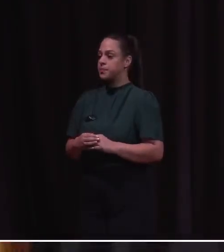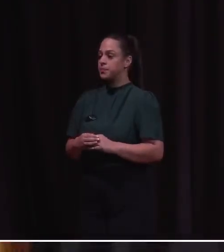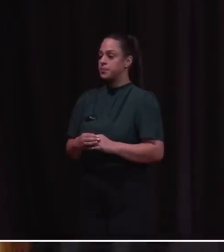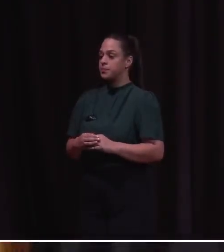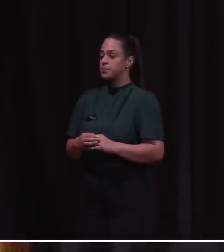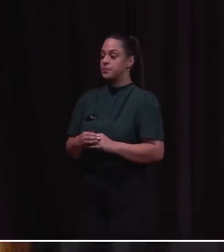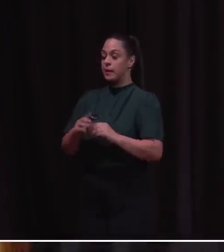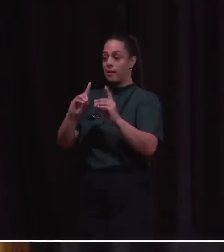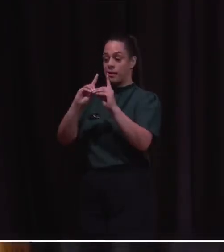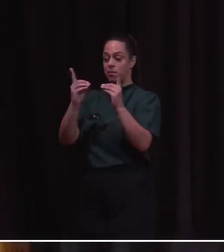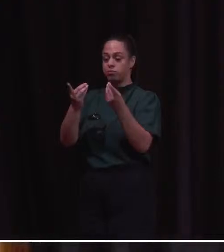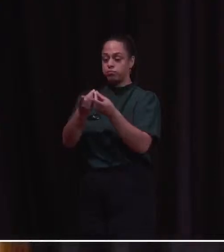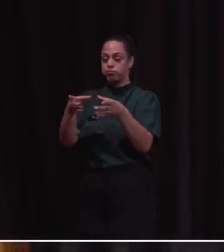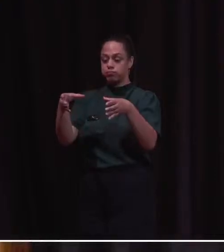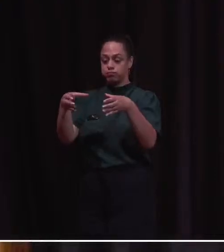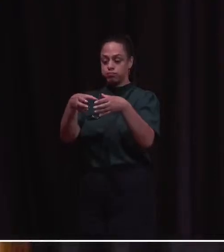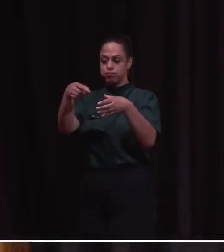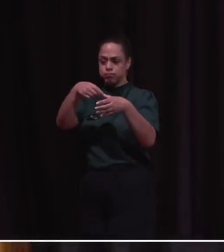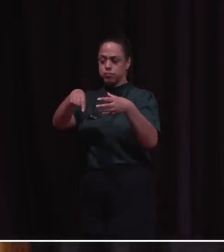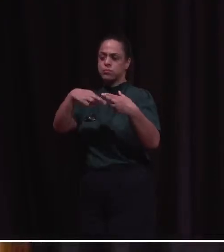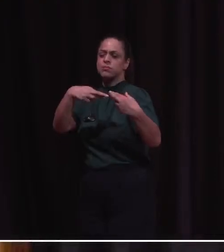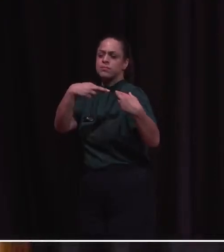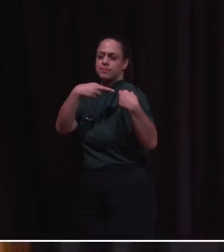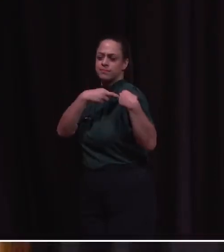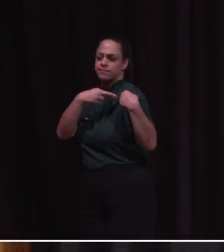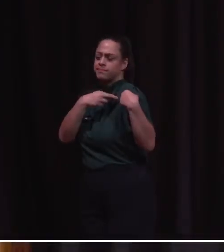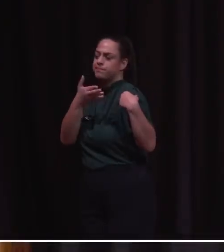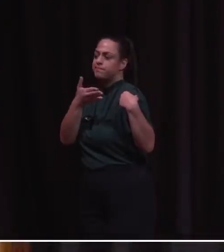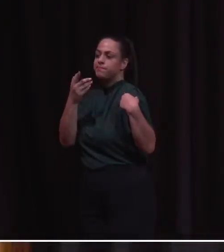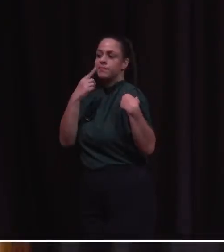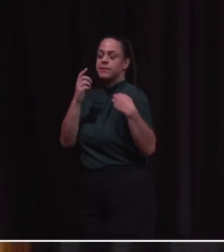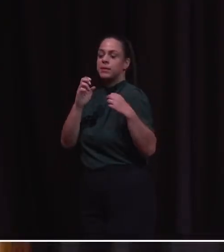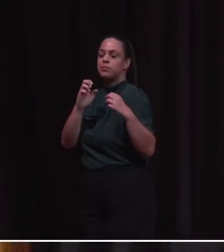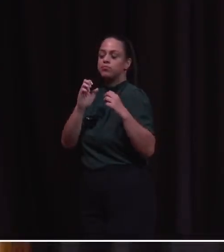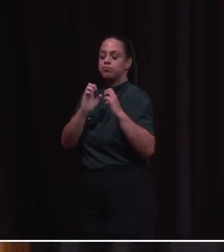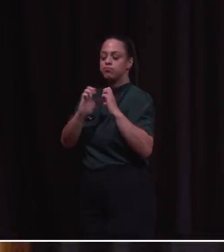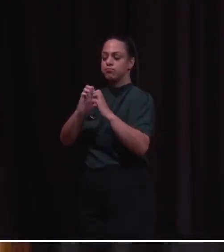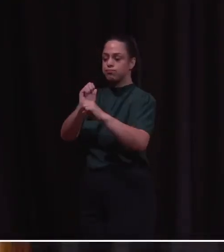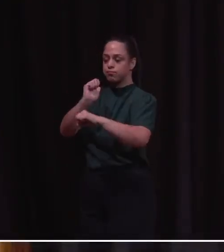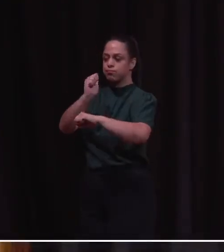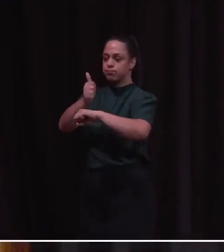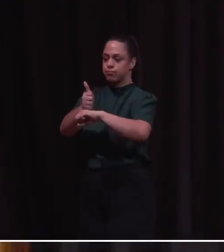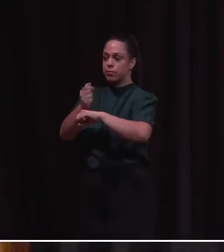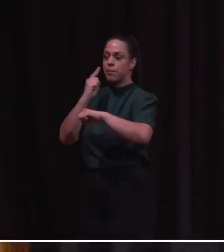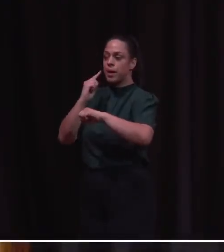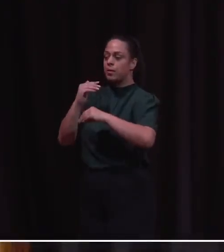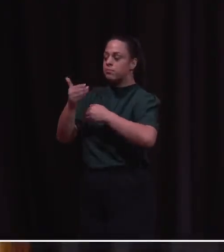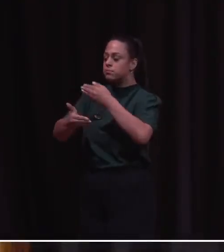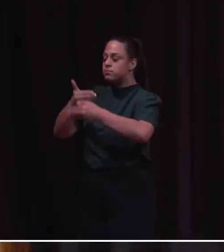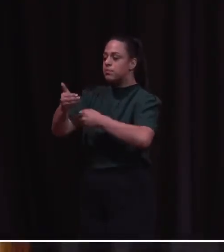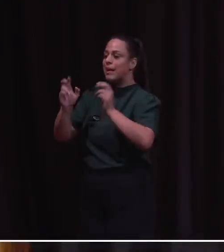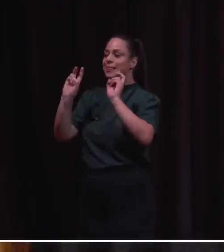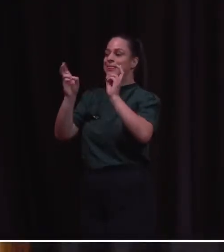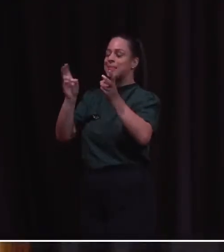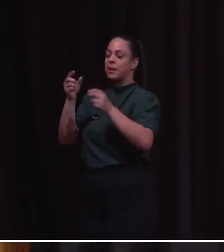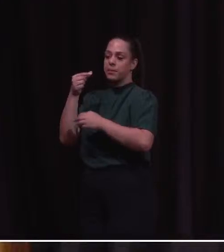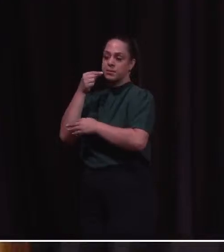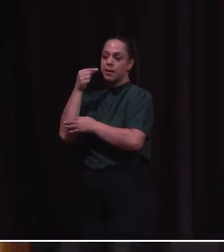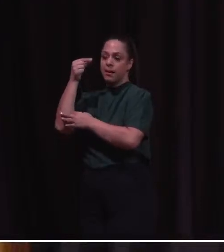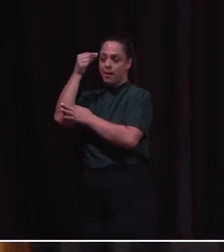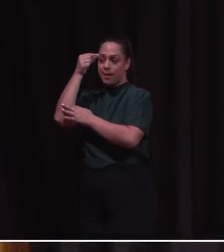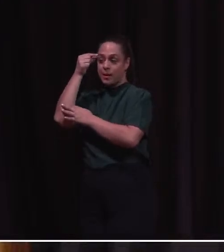se encargará de llevar a cabo estrategias para avanzar en el tema de género y casualmente esta